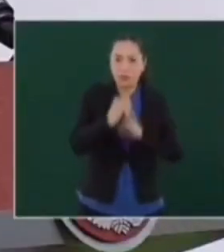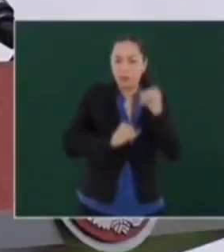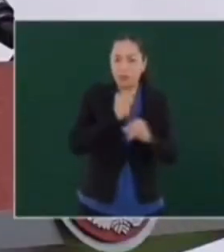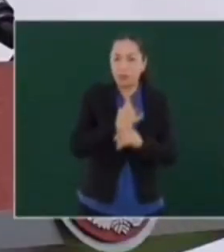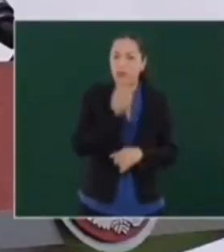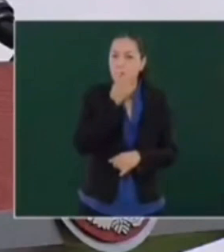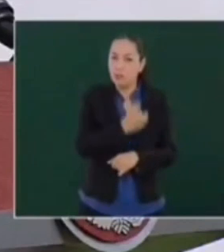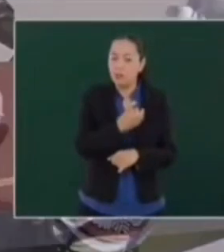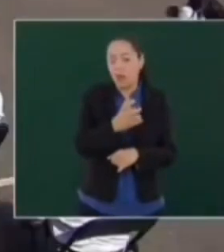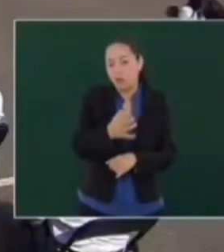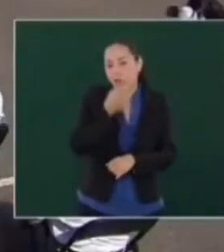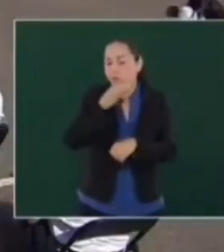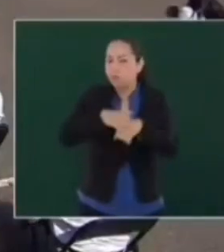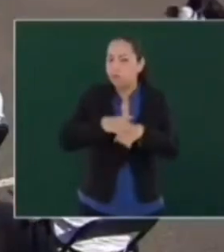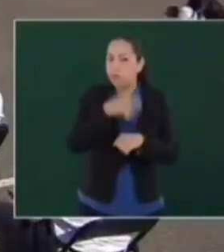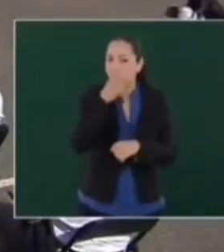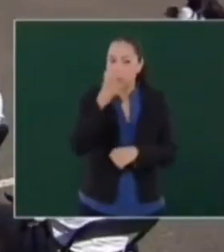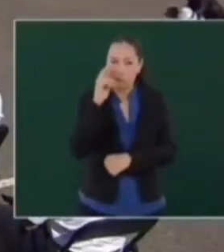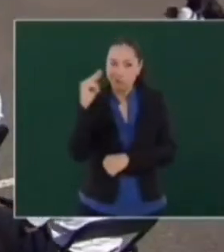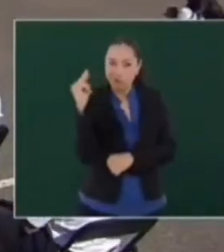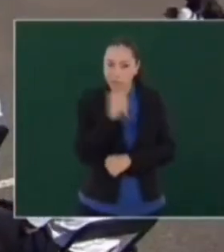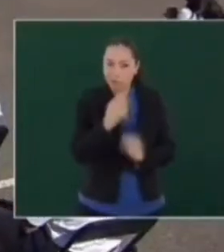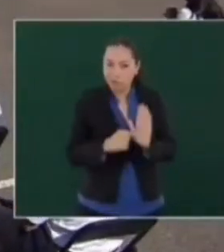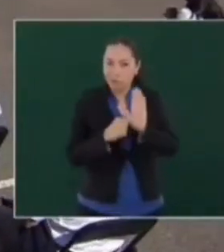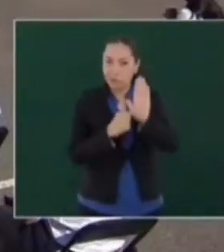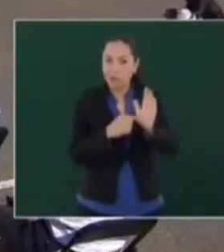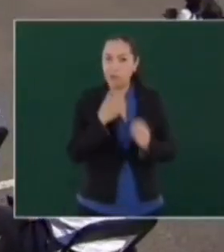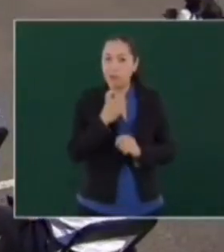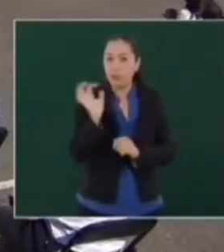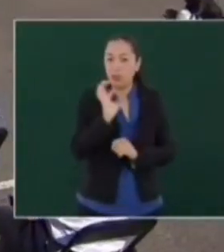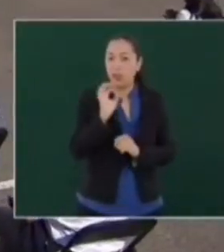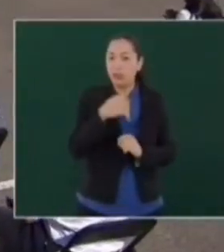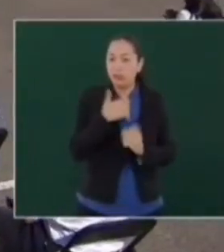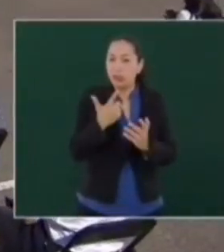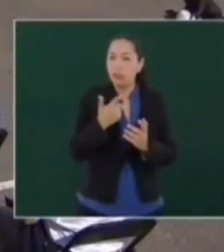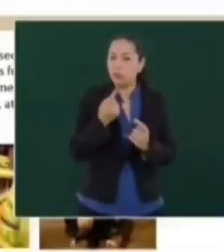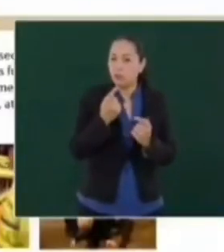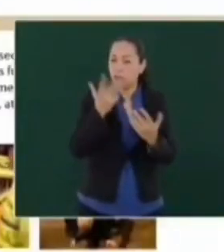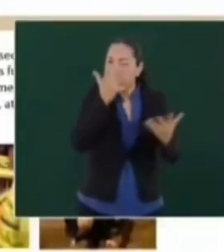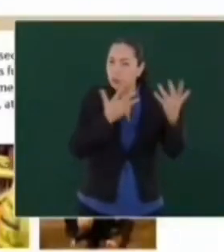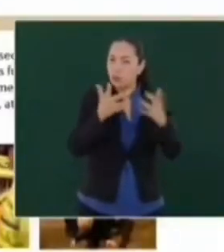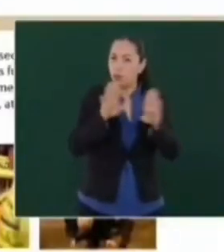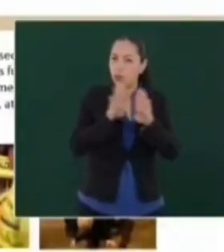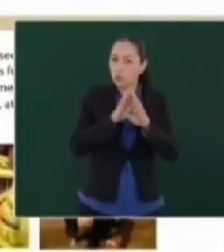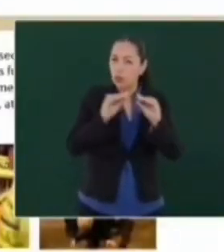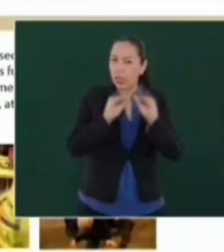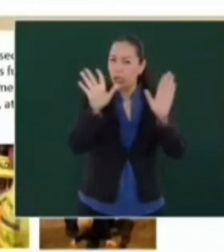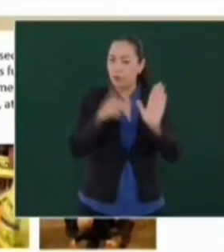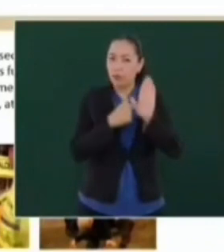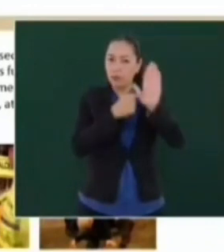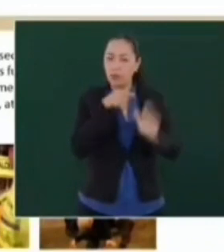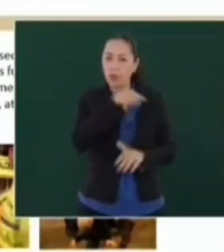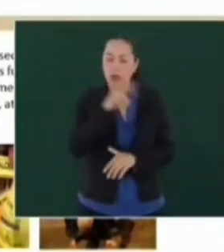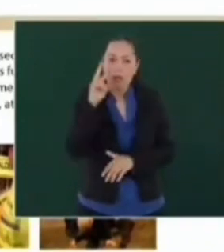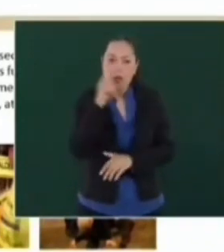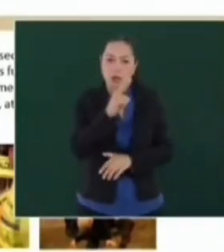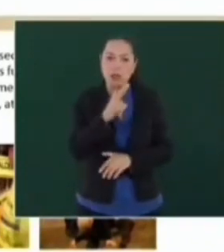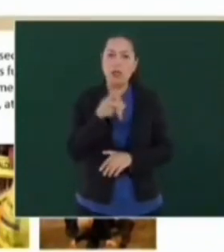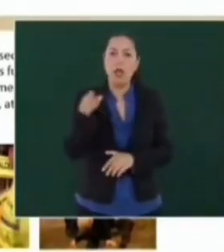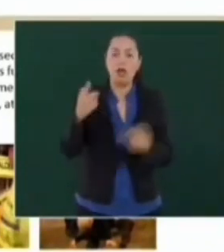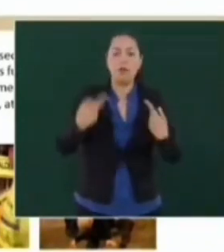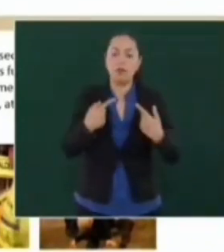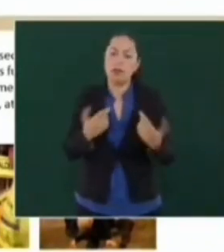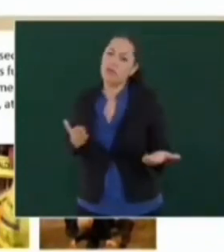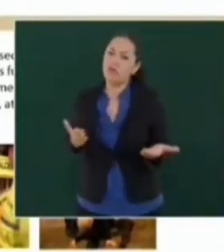mención merece, si ustedes lo ven ahí, aunque no se ve tan claro, se ve claramente cómo entraron a las instalaciones